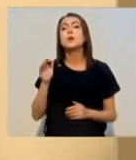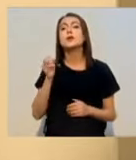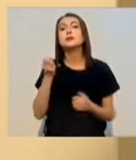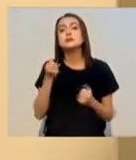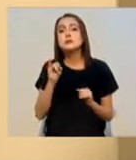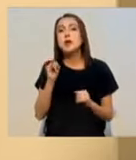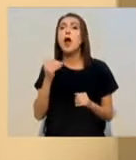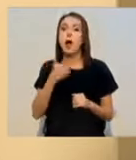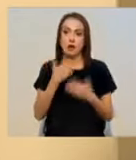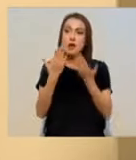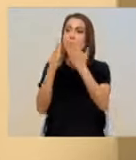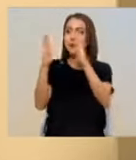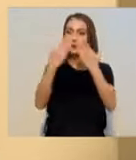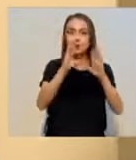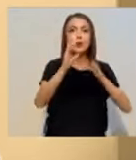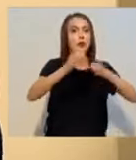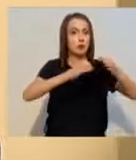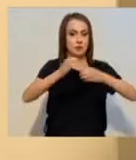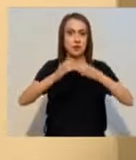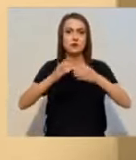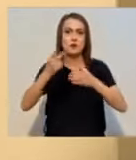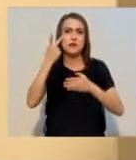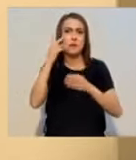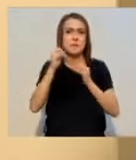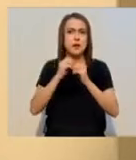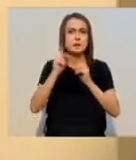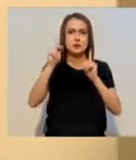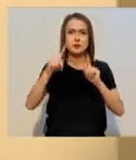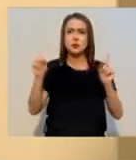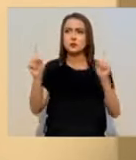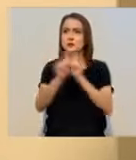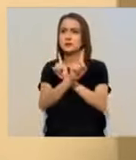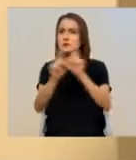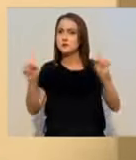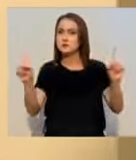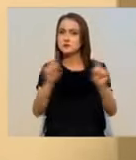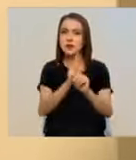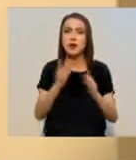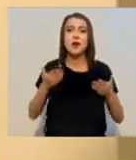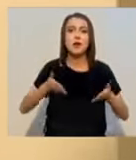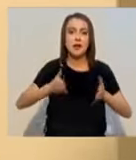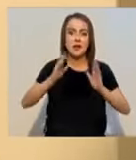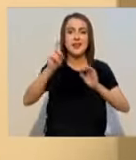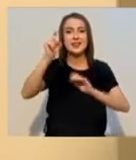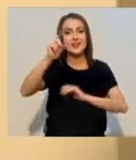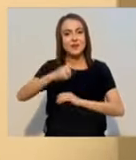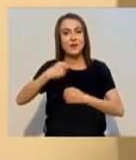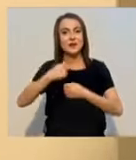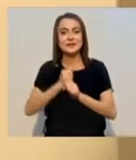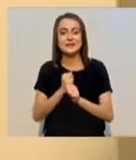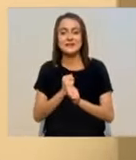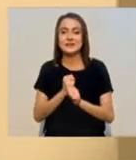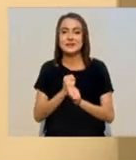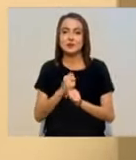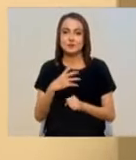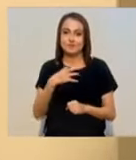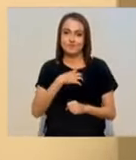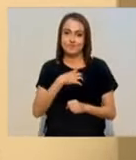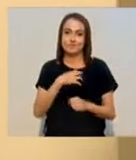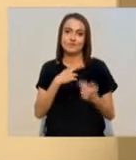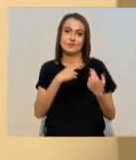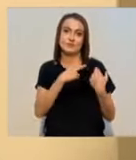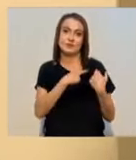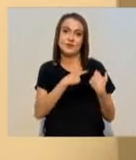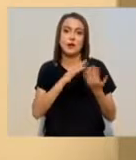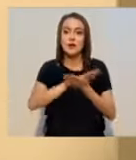de que hay apertura, de que uno ve más movimiento en las calles, tenemos que hacer lo propio.